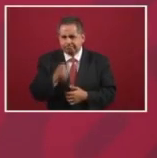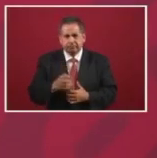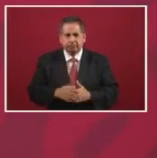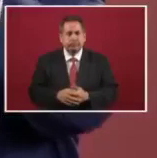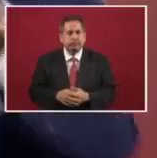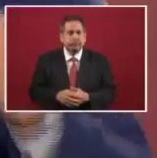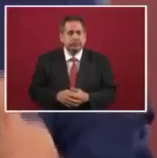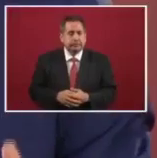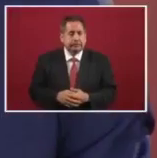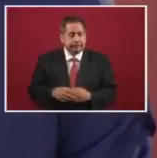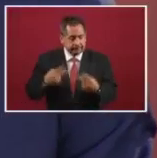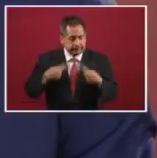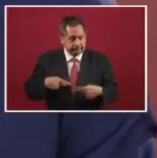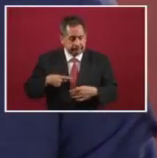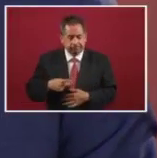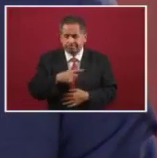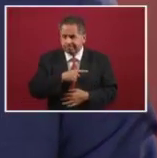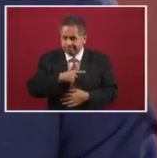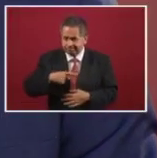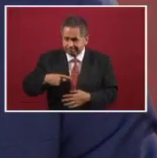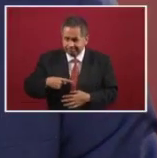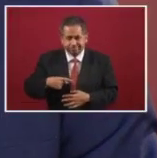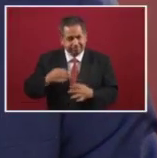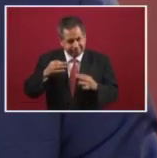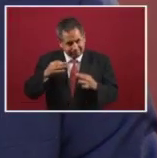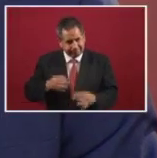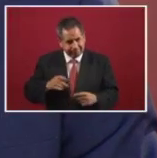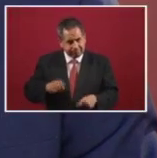La gente merece